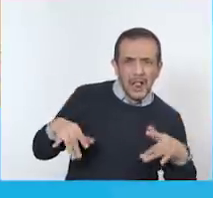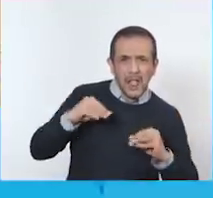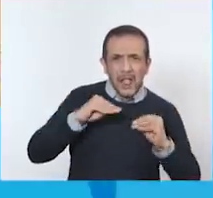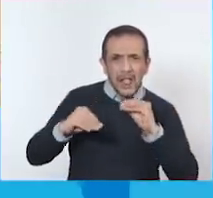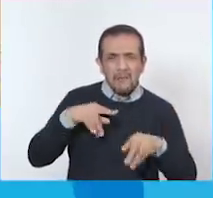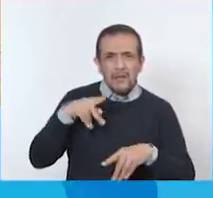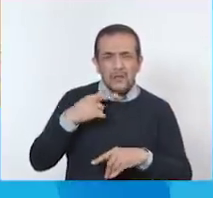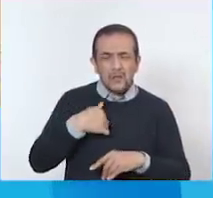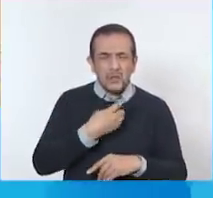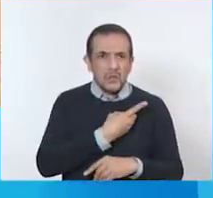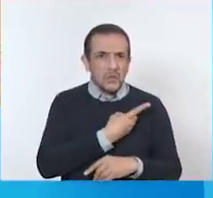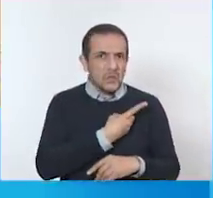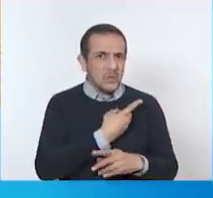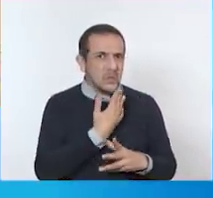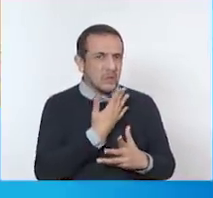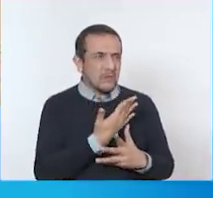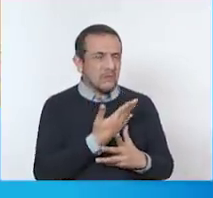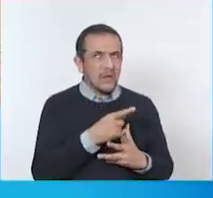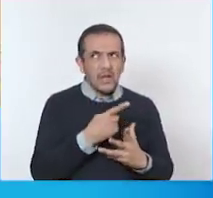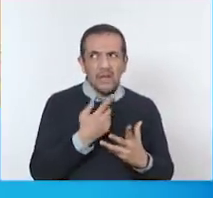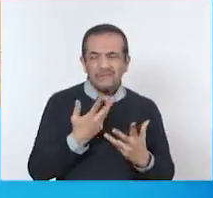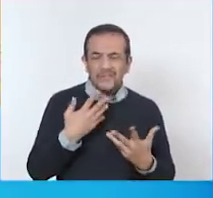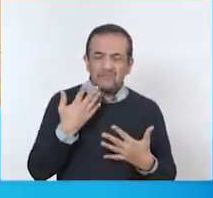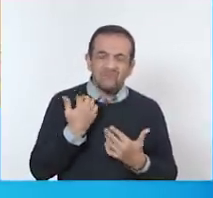si estoy tan solito! ¡Ay,